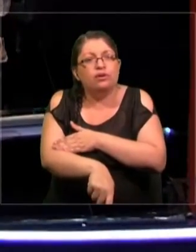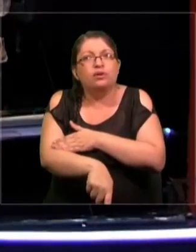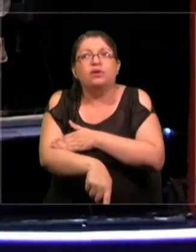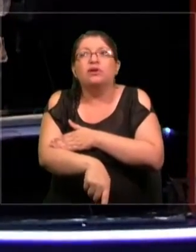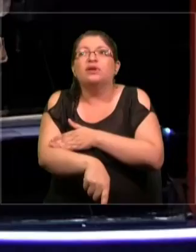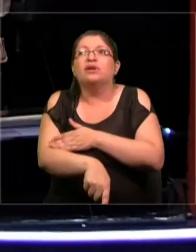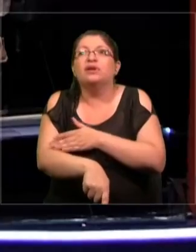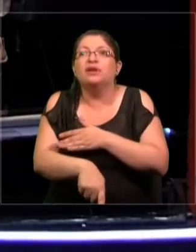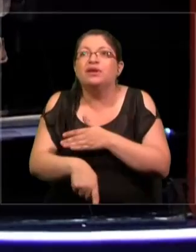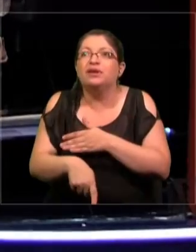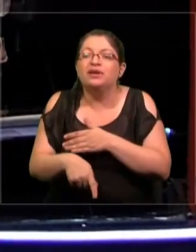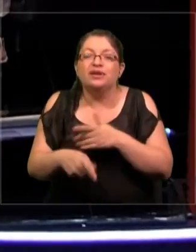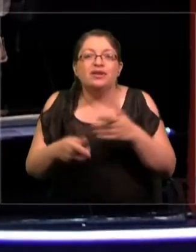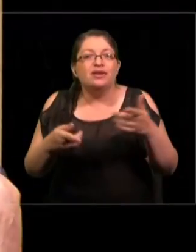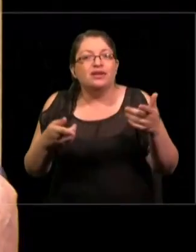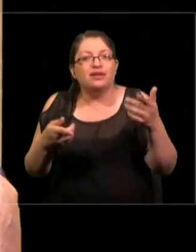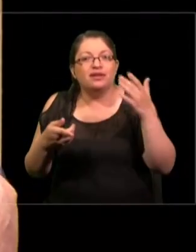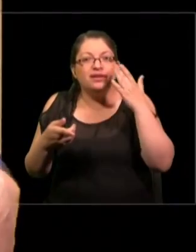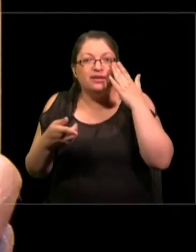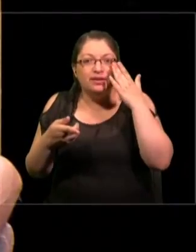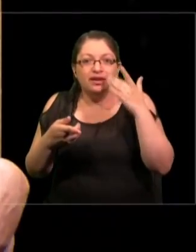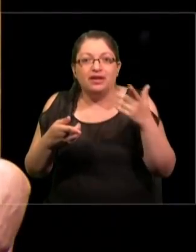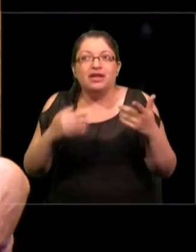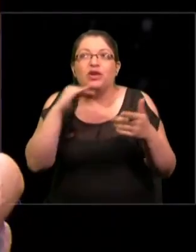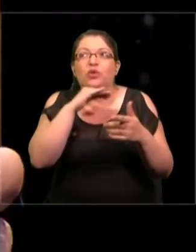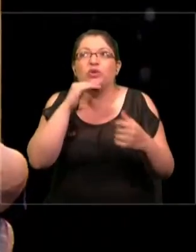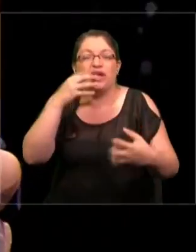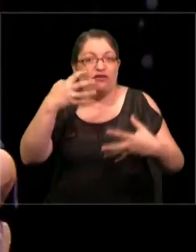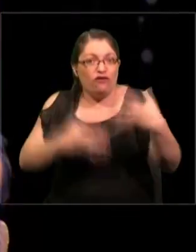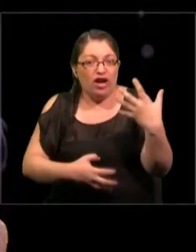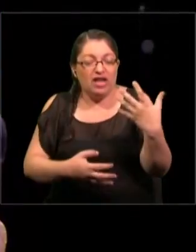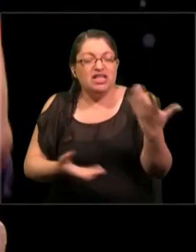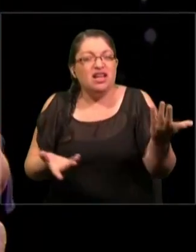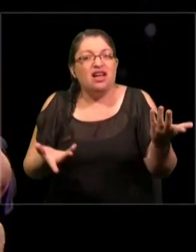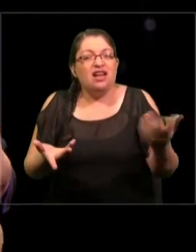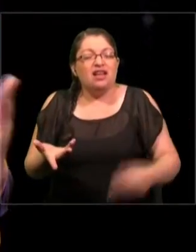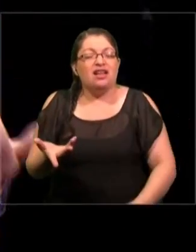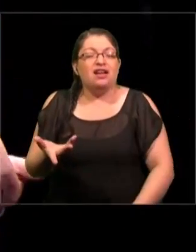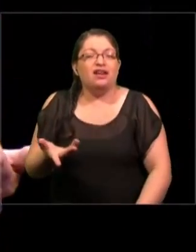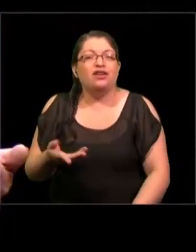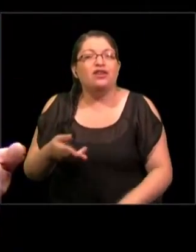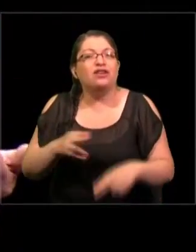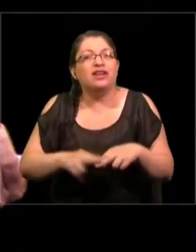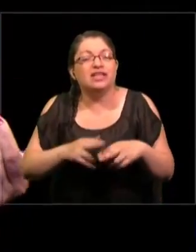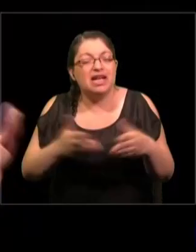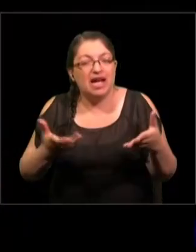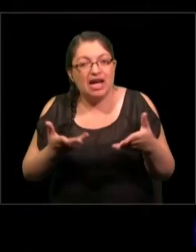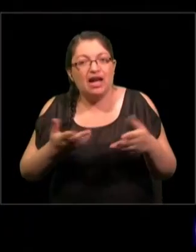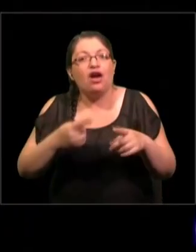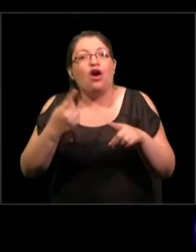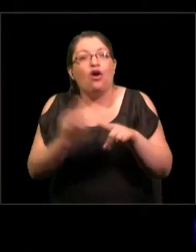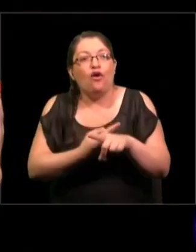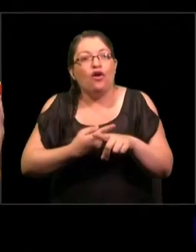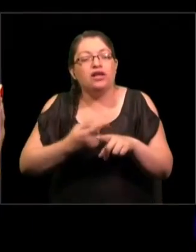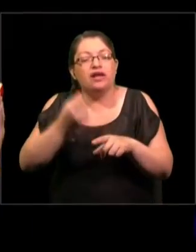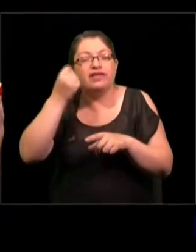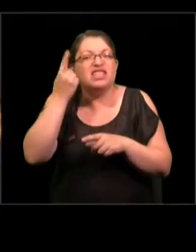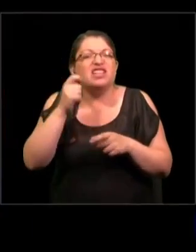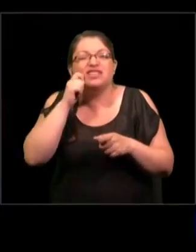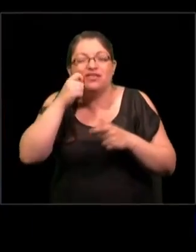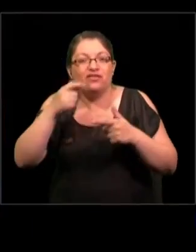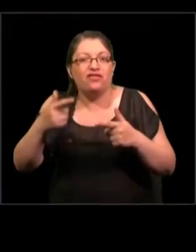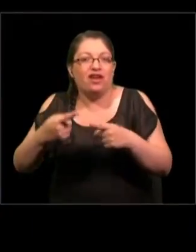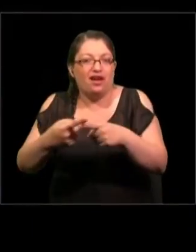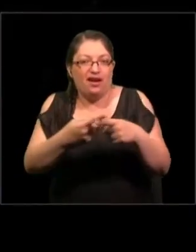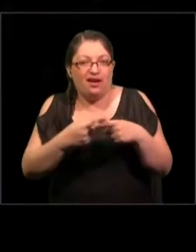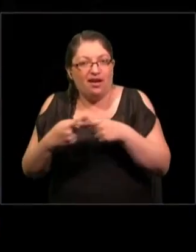el monopolio del uso de la fuerza, lo que plantea específicamente es la redefinición de nuestra sociedad. Y